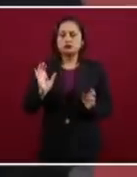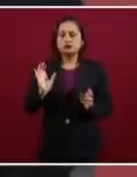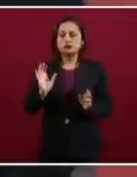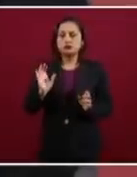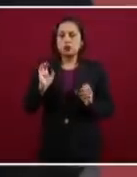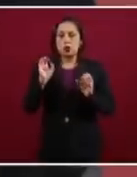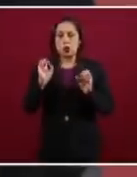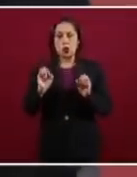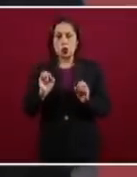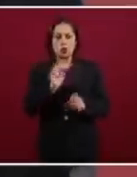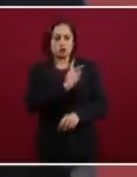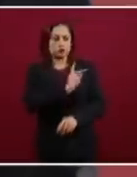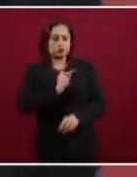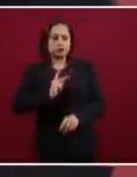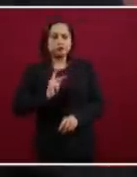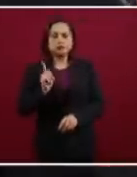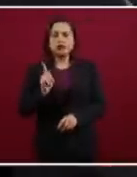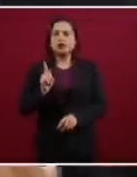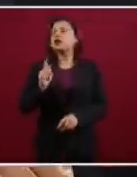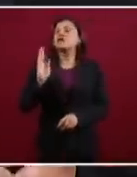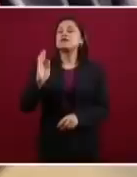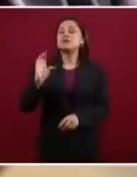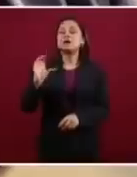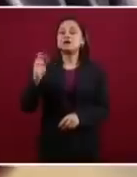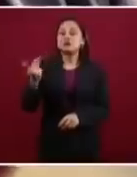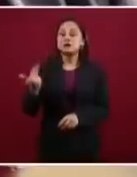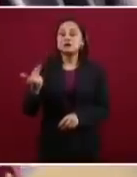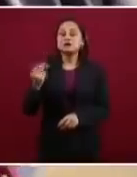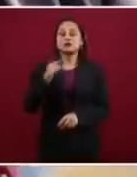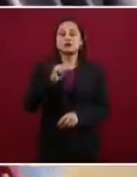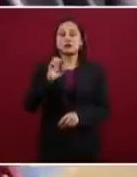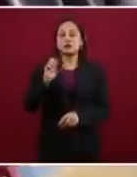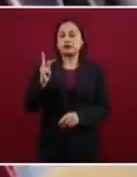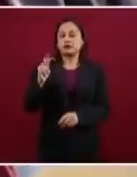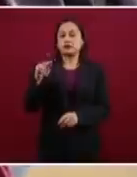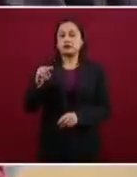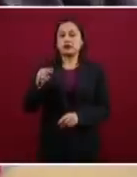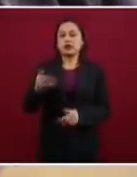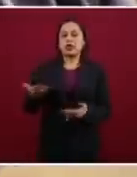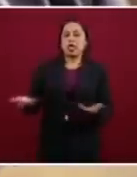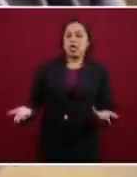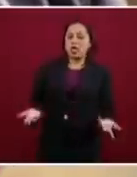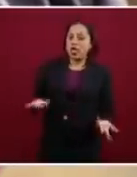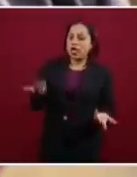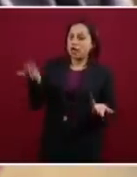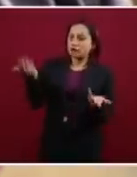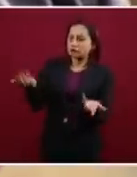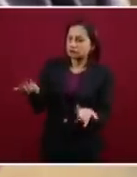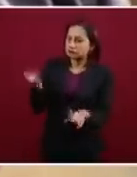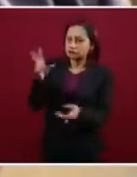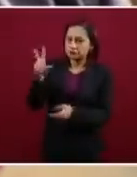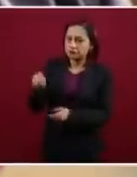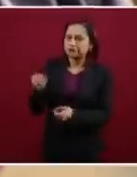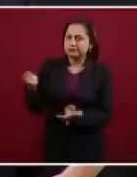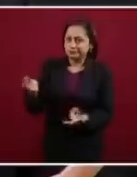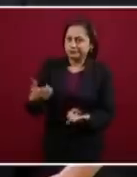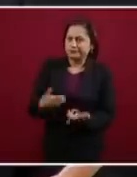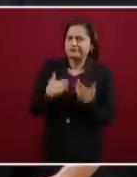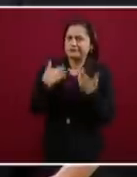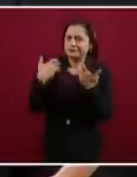calderón no peña y eso sí calienta o sea con todo el respeto